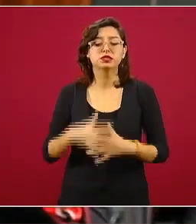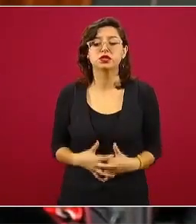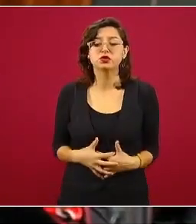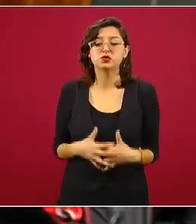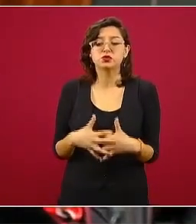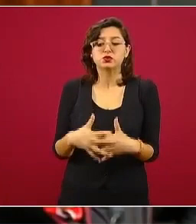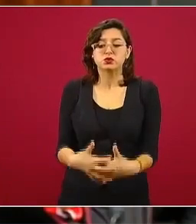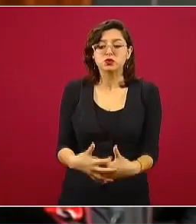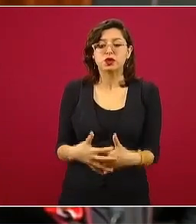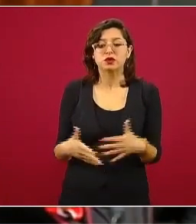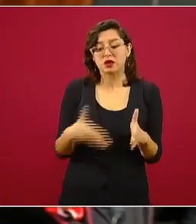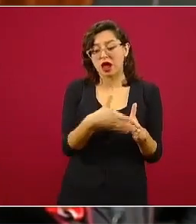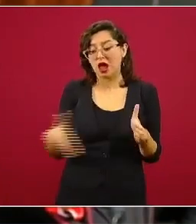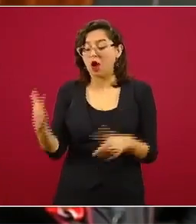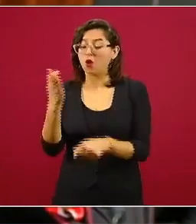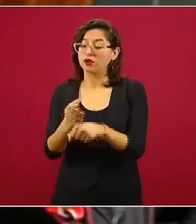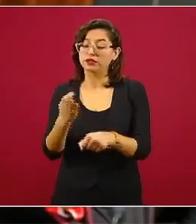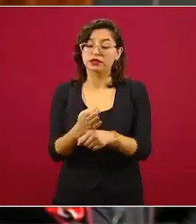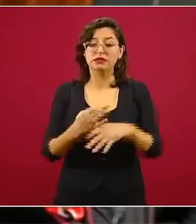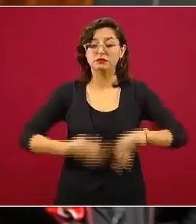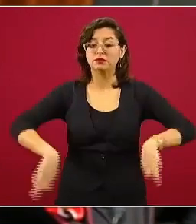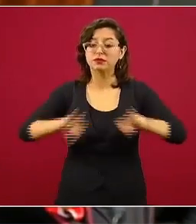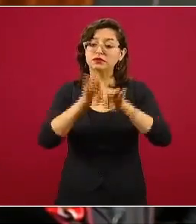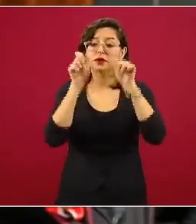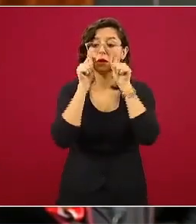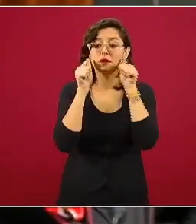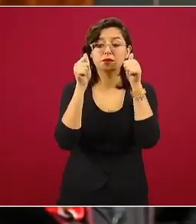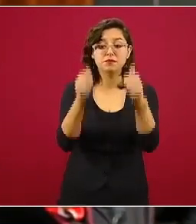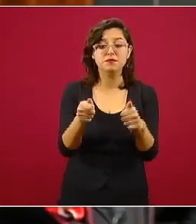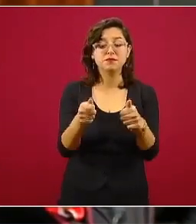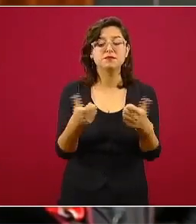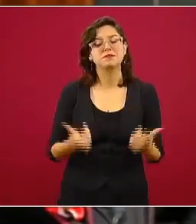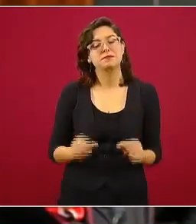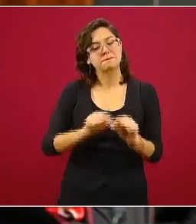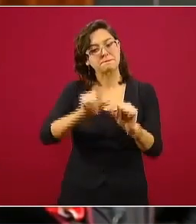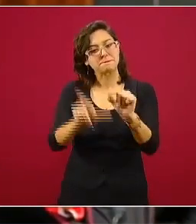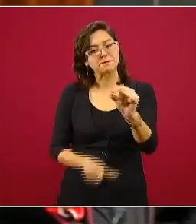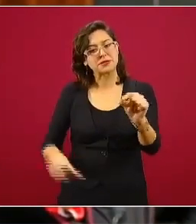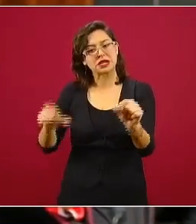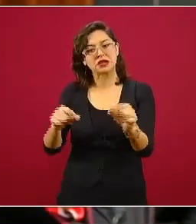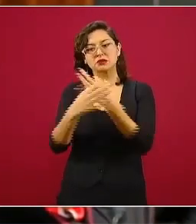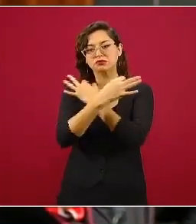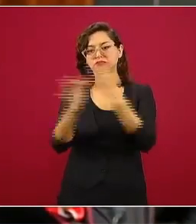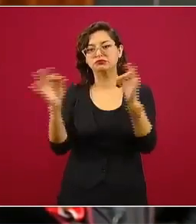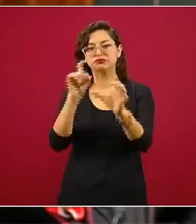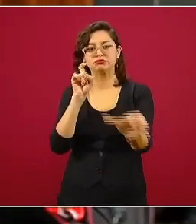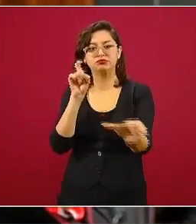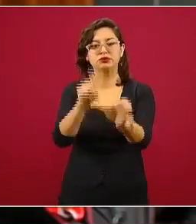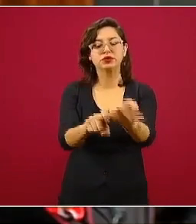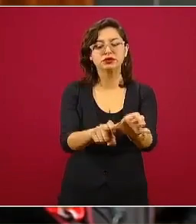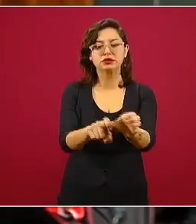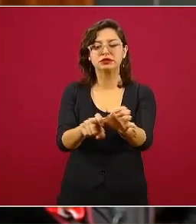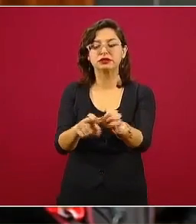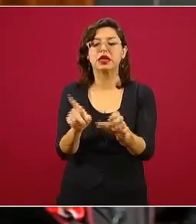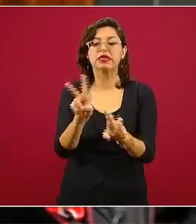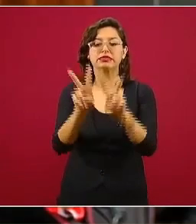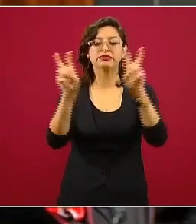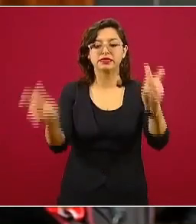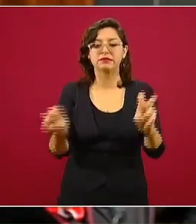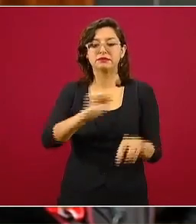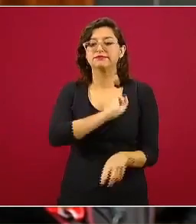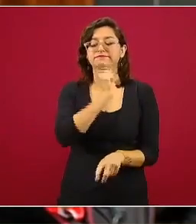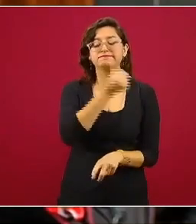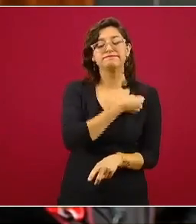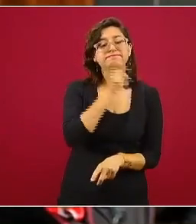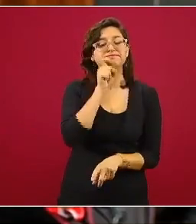se atienda durante la emergencia. ¿Qué implicaciones tiene que México se adhiera a este pronunciamiento que se hizo en la ONU en materia de salud